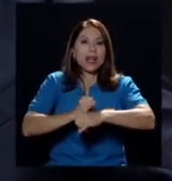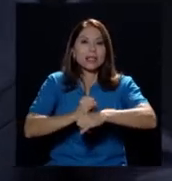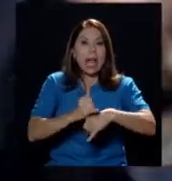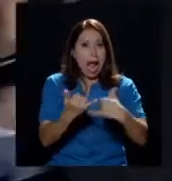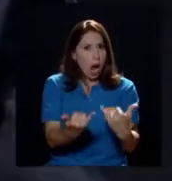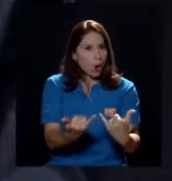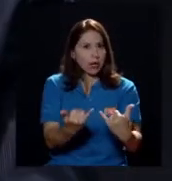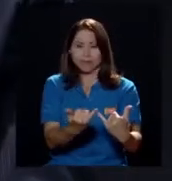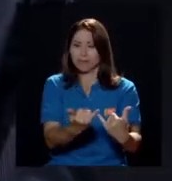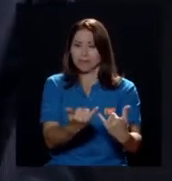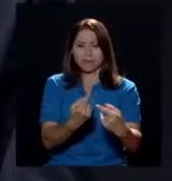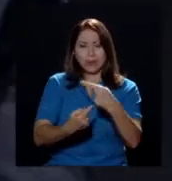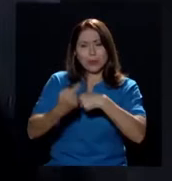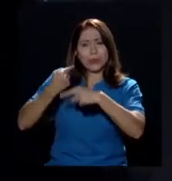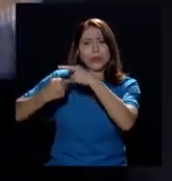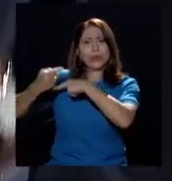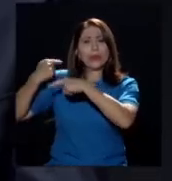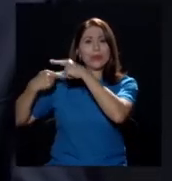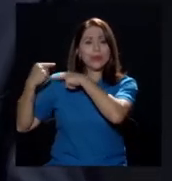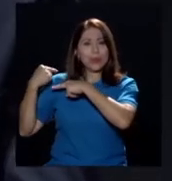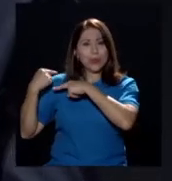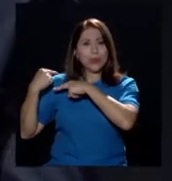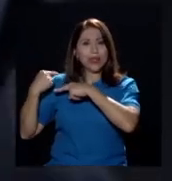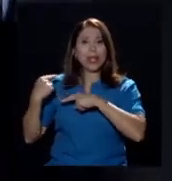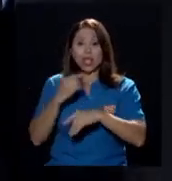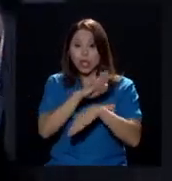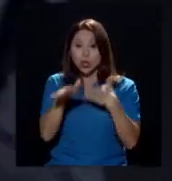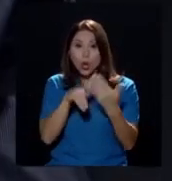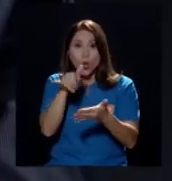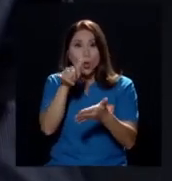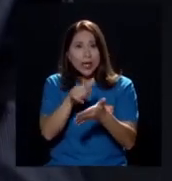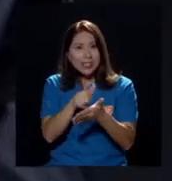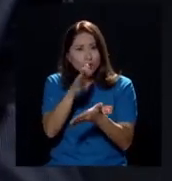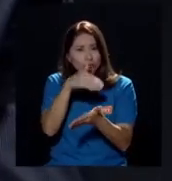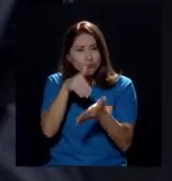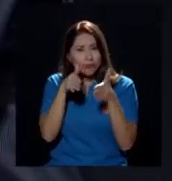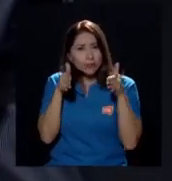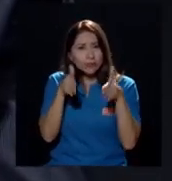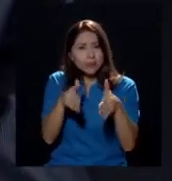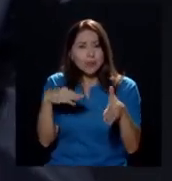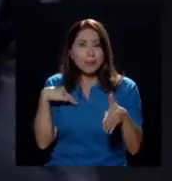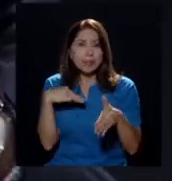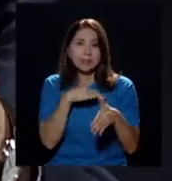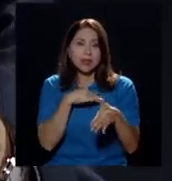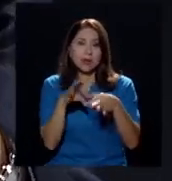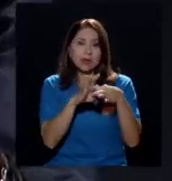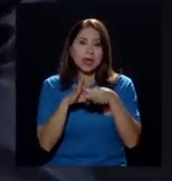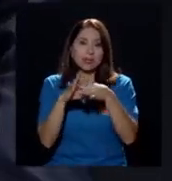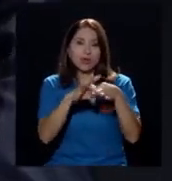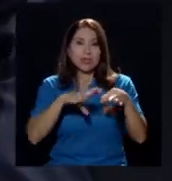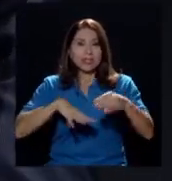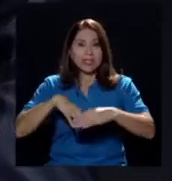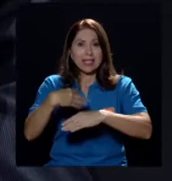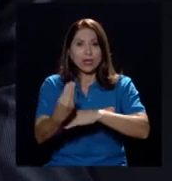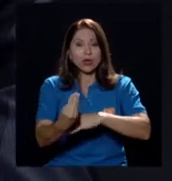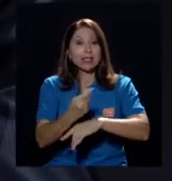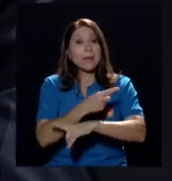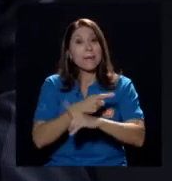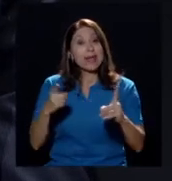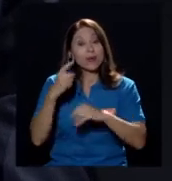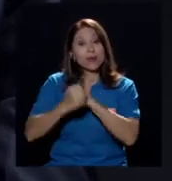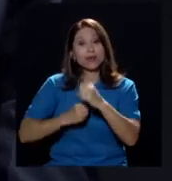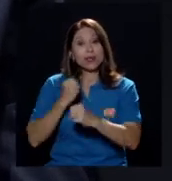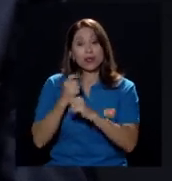tiempo insisto en que el eje de todo eso es el ministerio de relaciones exteriores pero digamos a partir de la década de